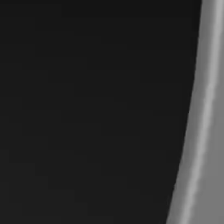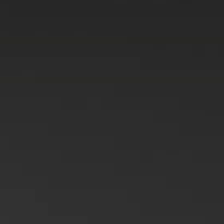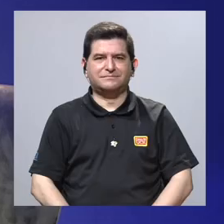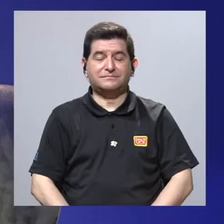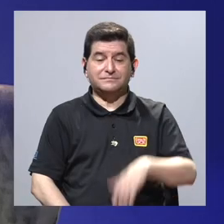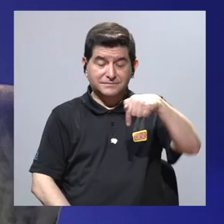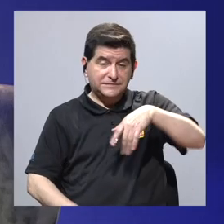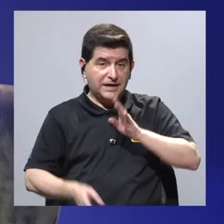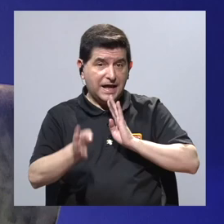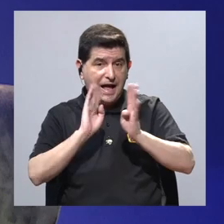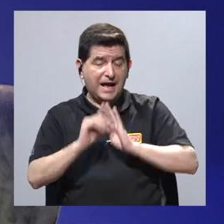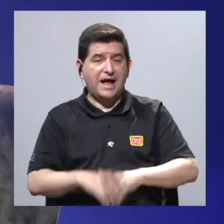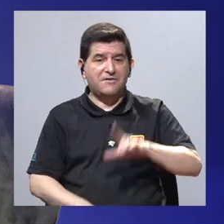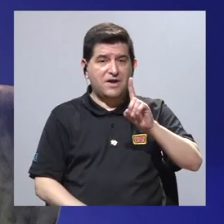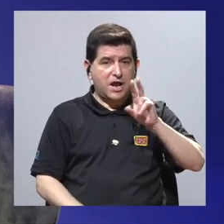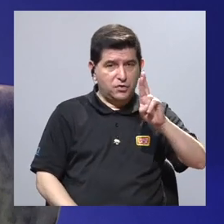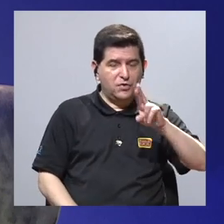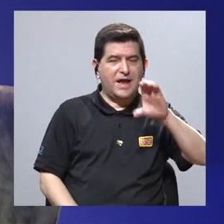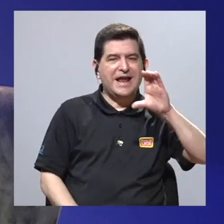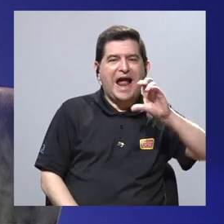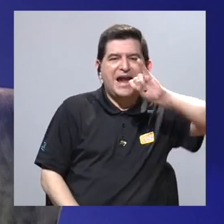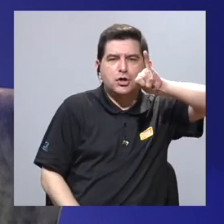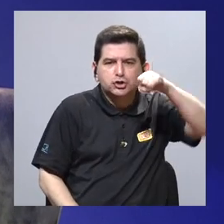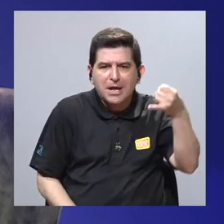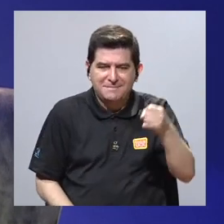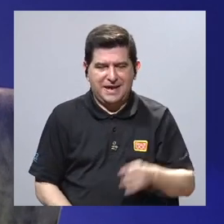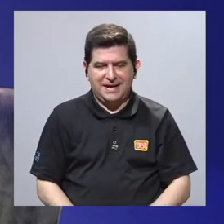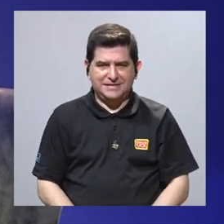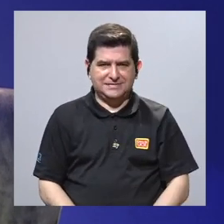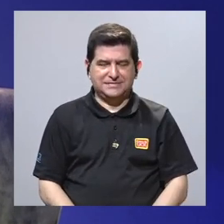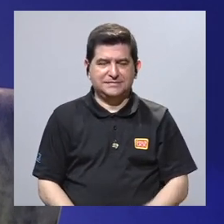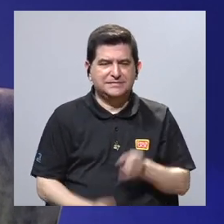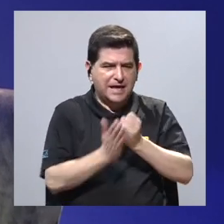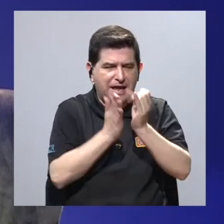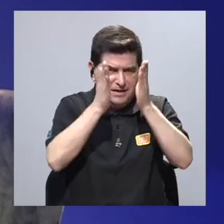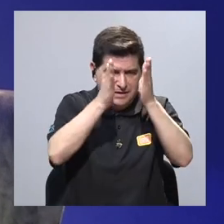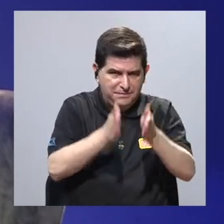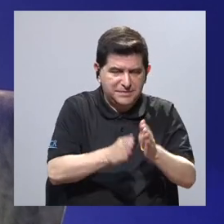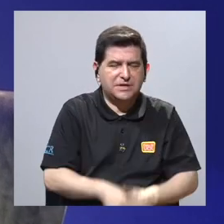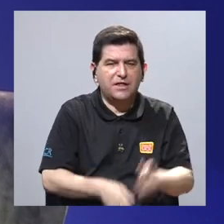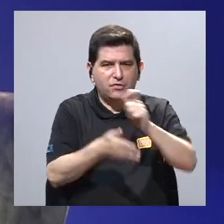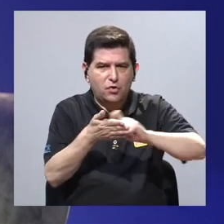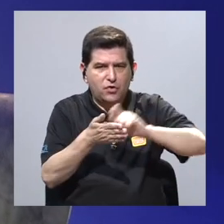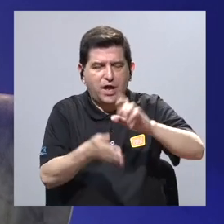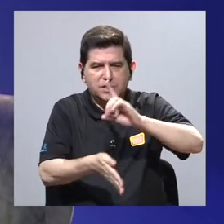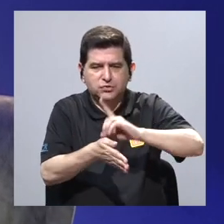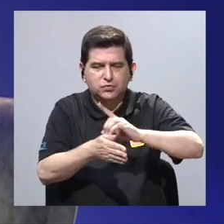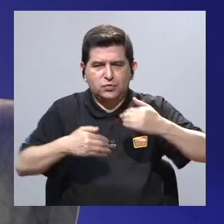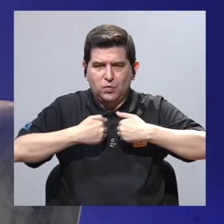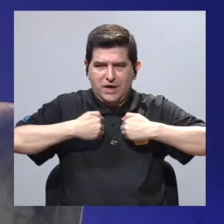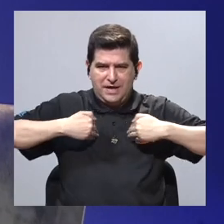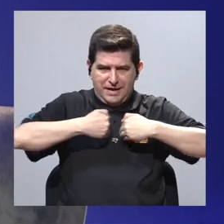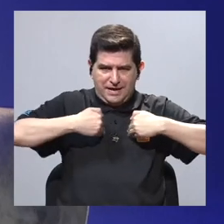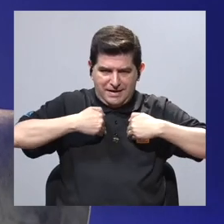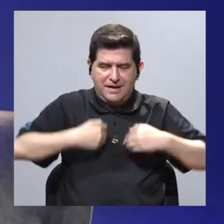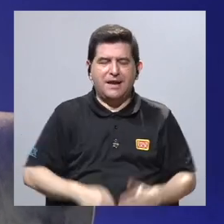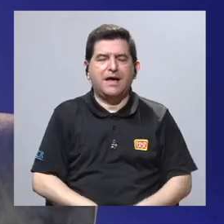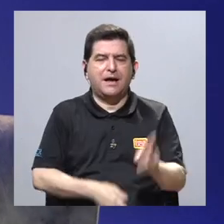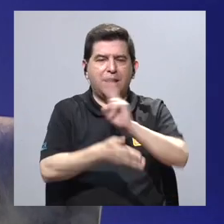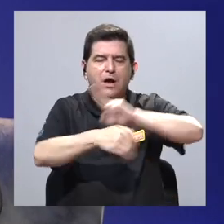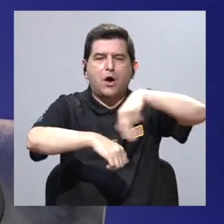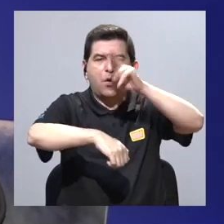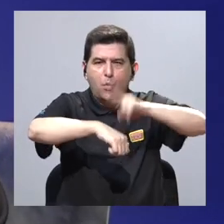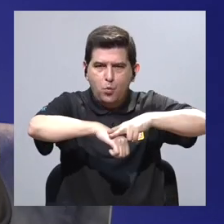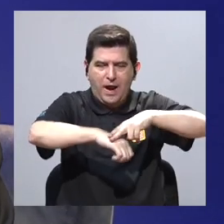Estamos hablando con el doctor Carlos Jiménez, investigador de la Escuela de Medicina Veterinaria de la